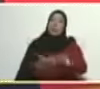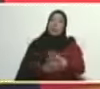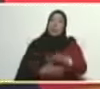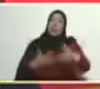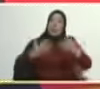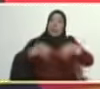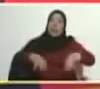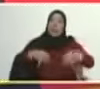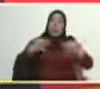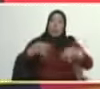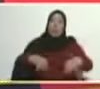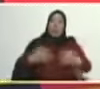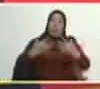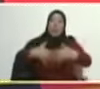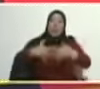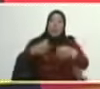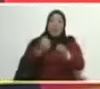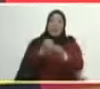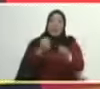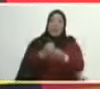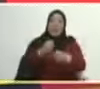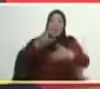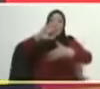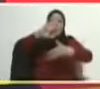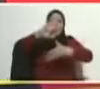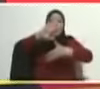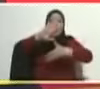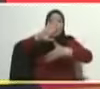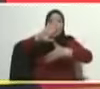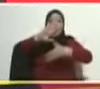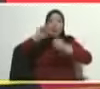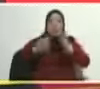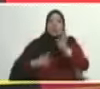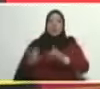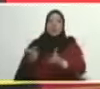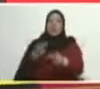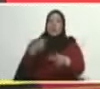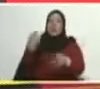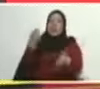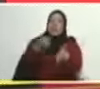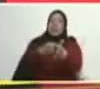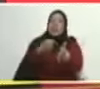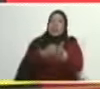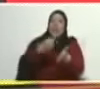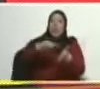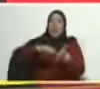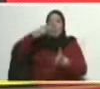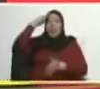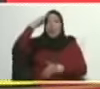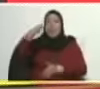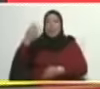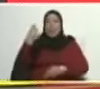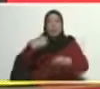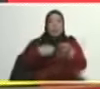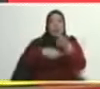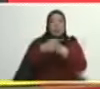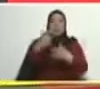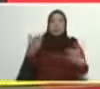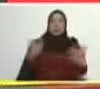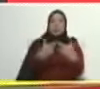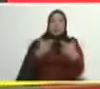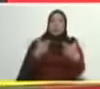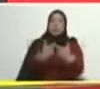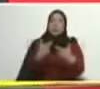potencia situada en nuestro continente de que el incremento de gastos militares para fines externos y sus planes